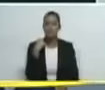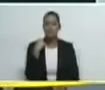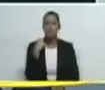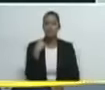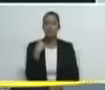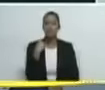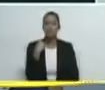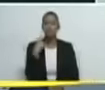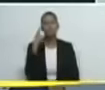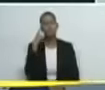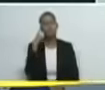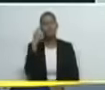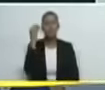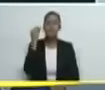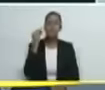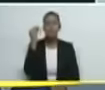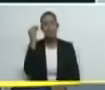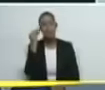encontrando